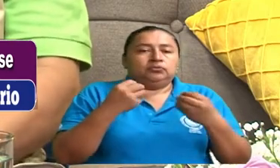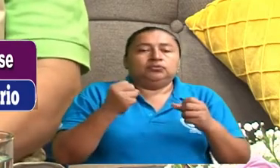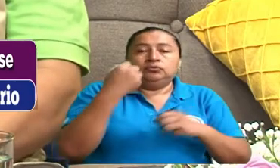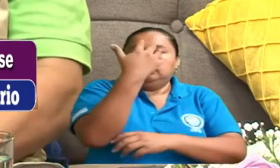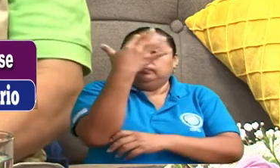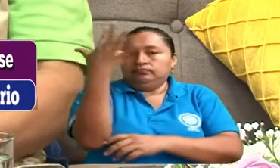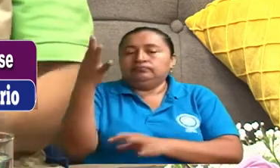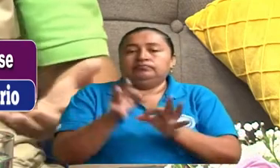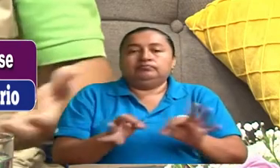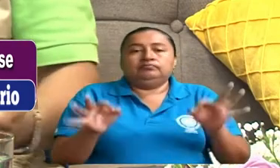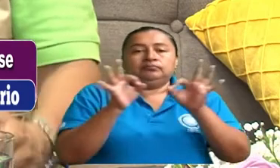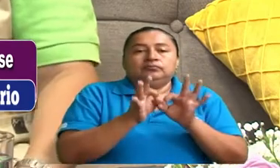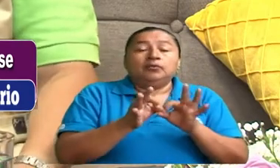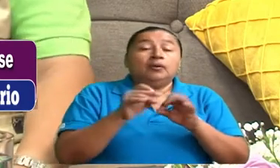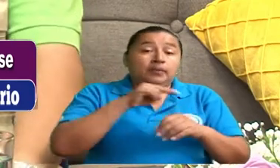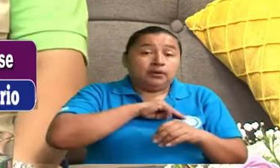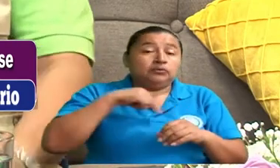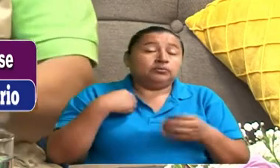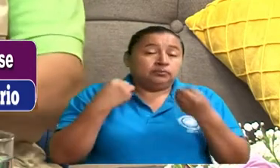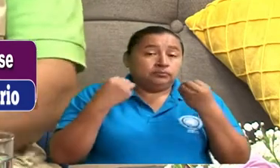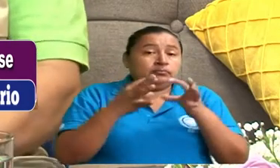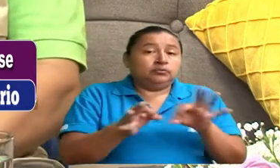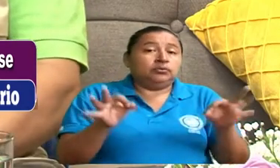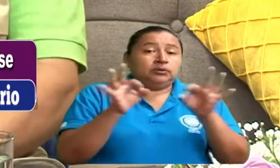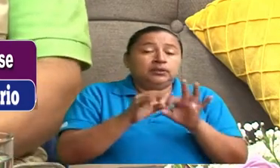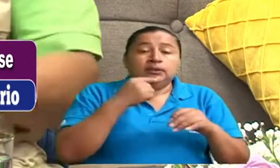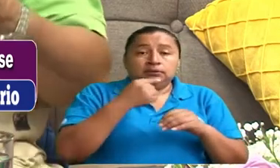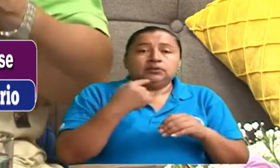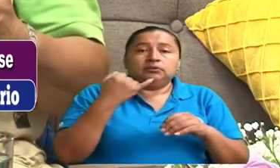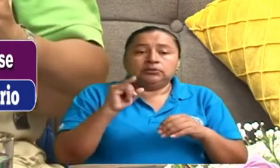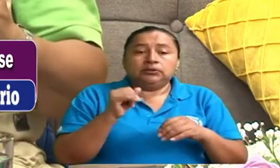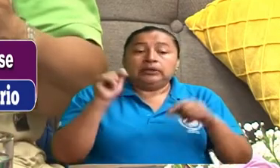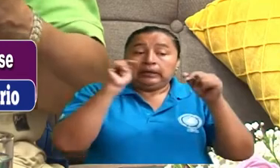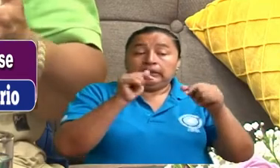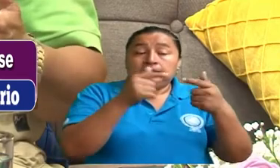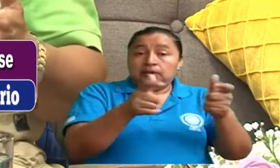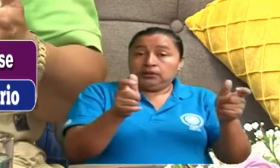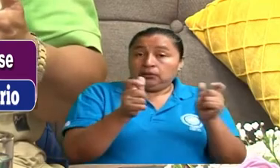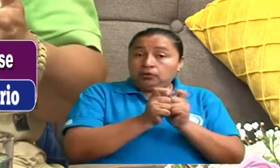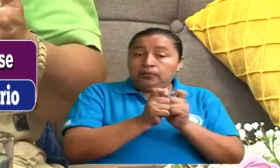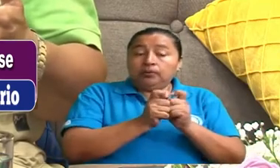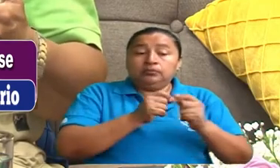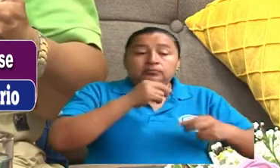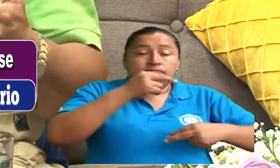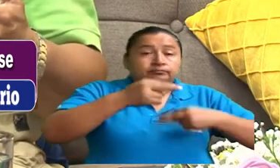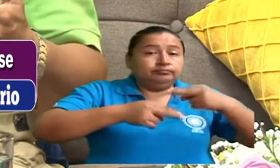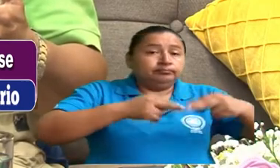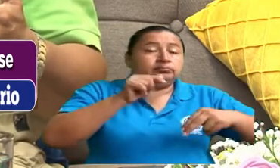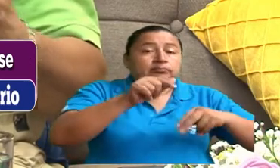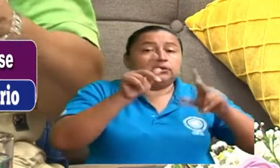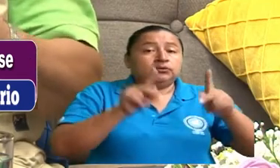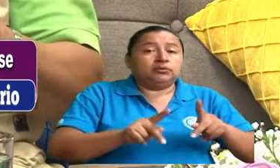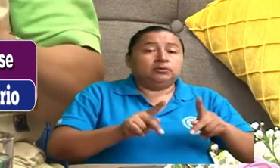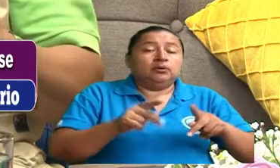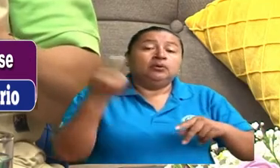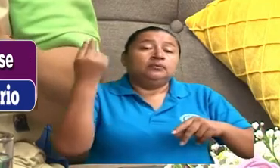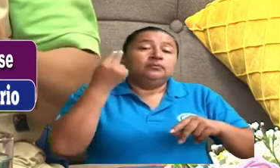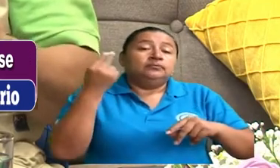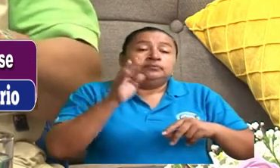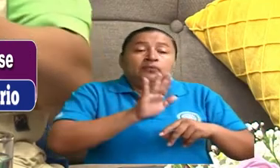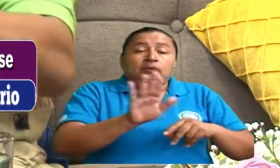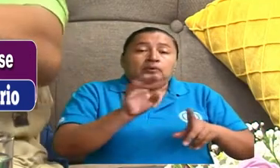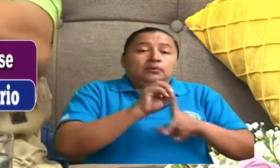ambientales. ¿Ya? Y eso para nosotros es muy importante destacarlo, que este gremio reciclador, a través de su